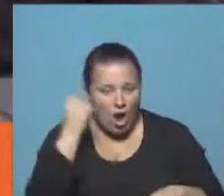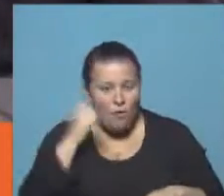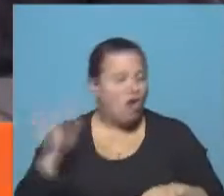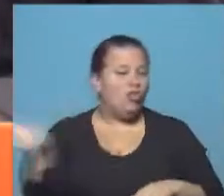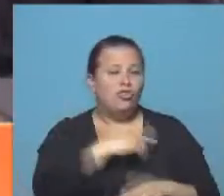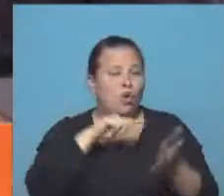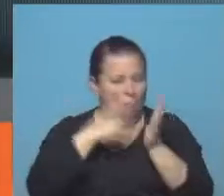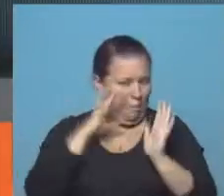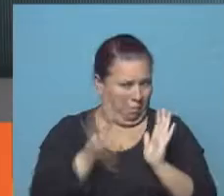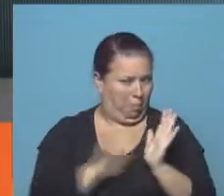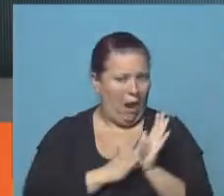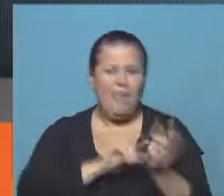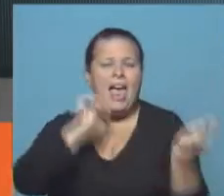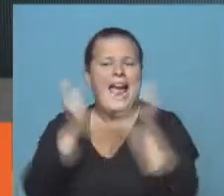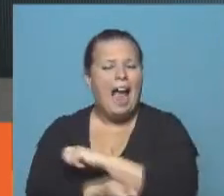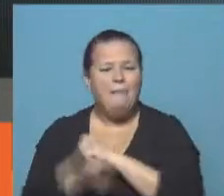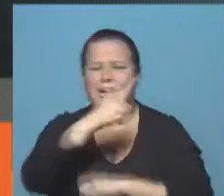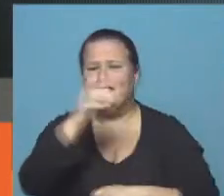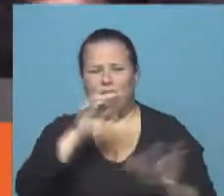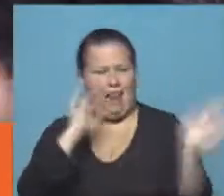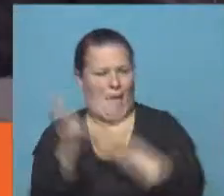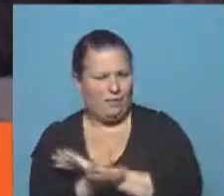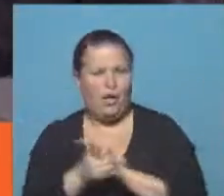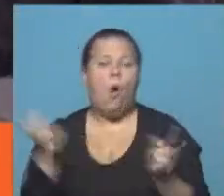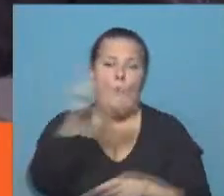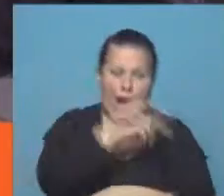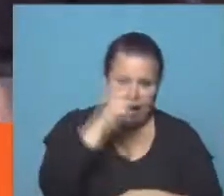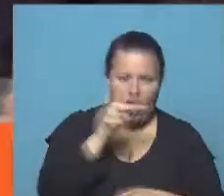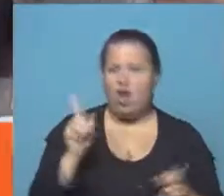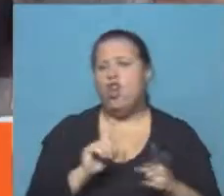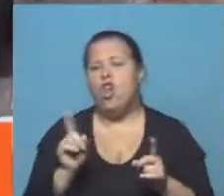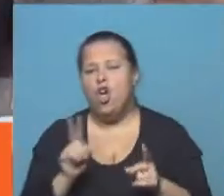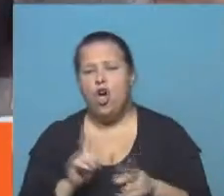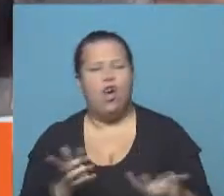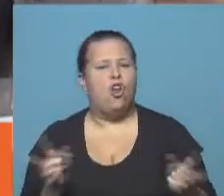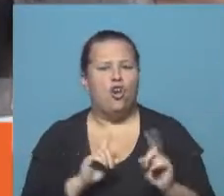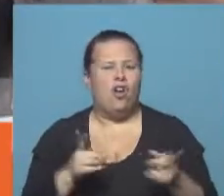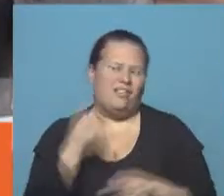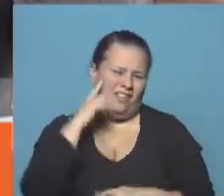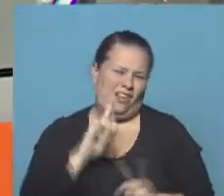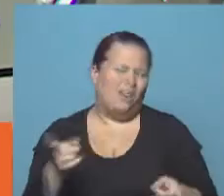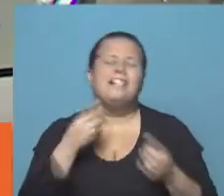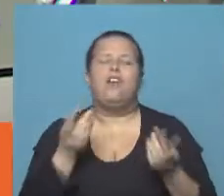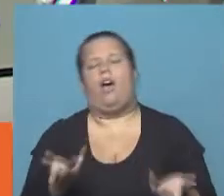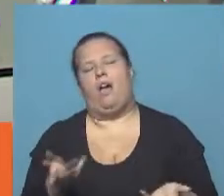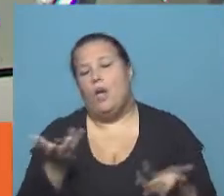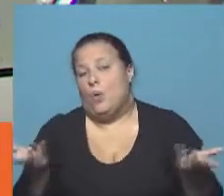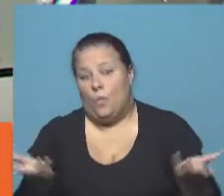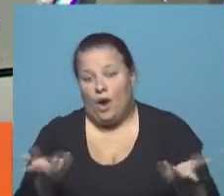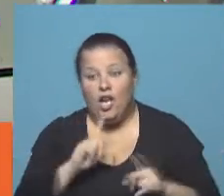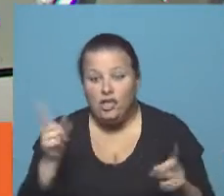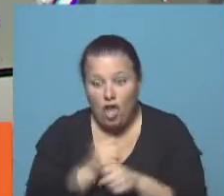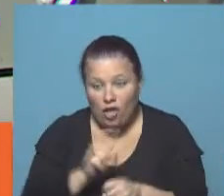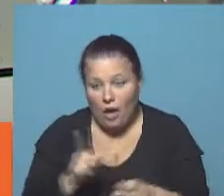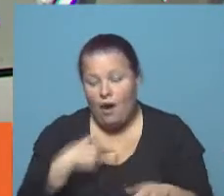todos los indicadores lo muestran, hay que cambiar el rumbo 180 Sí, grados. volver al Y kirchnerismo. No, no, y ¿Cómo cambiar el hacemos rumbo eso cuando 180 saben que grados. no lo van a hacer? ¿Sabes qué significa? Bueno, si no Bueno, lo van a hacer,